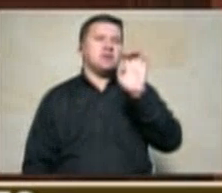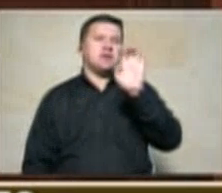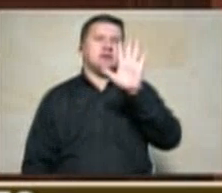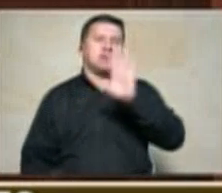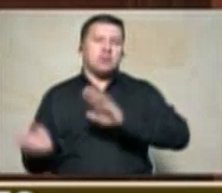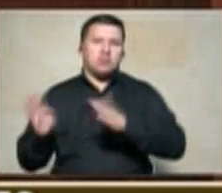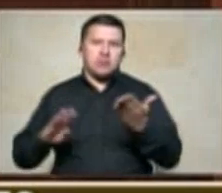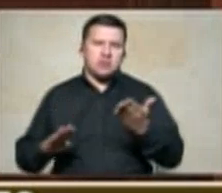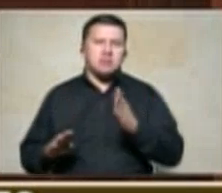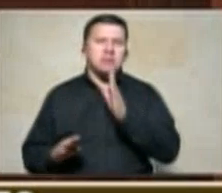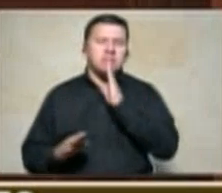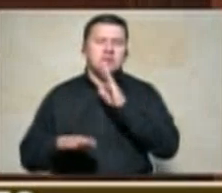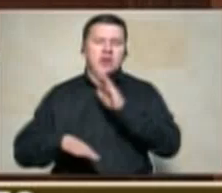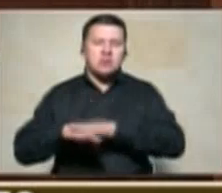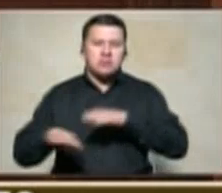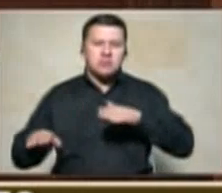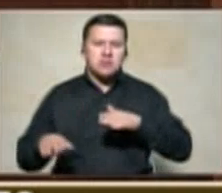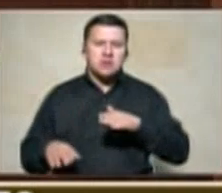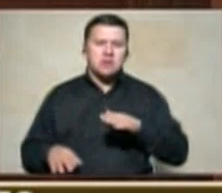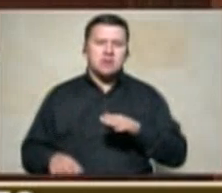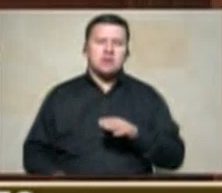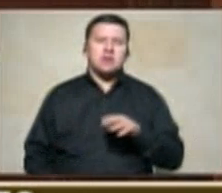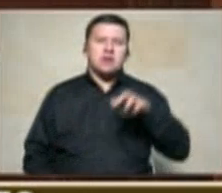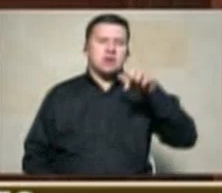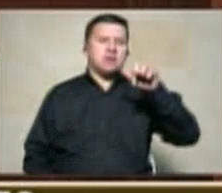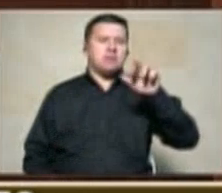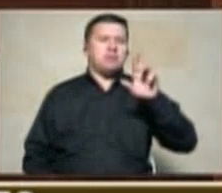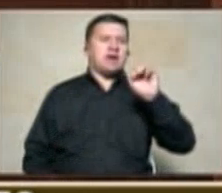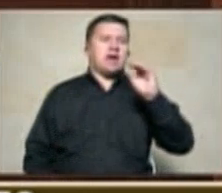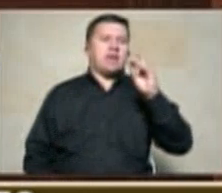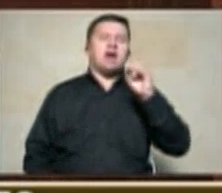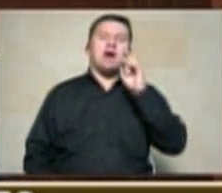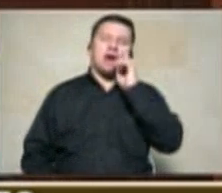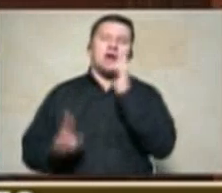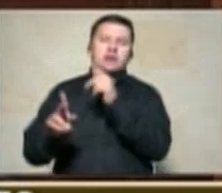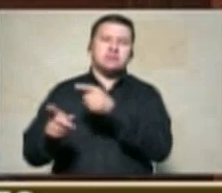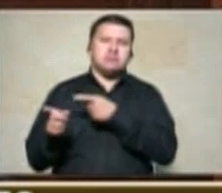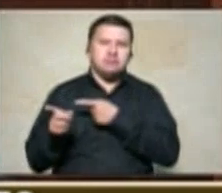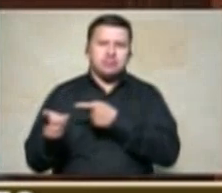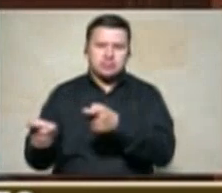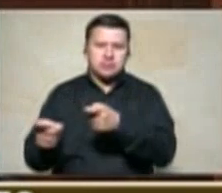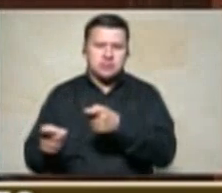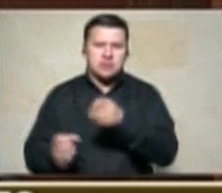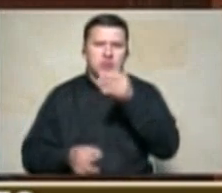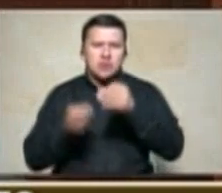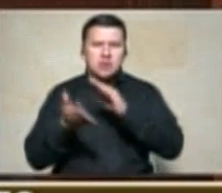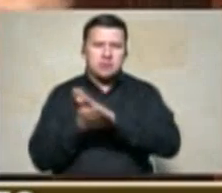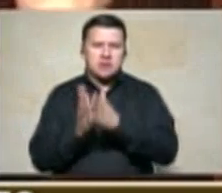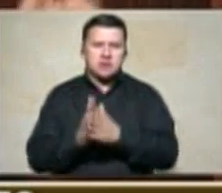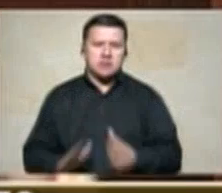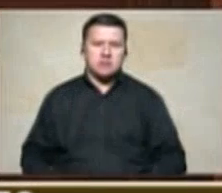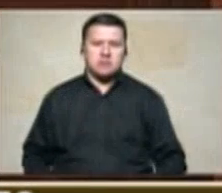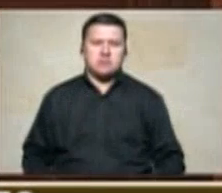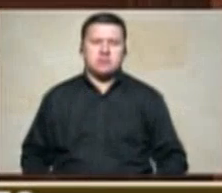1995 a manos del victimario Prada, quien lo reconoció también en Justicia y Paz.